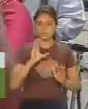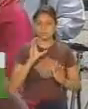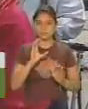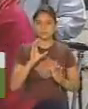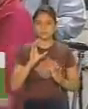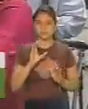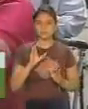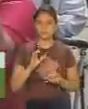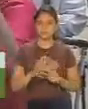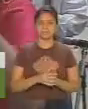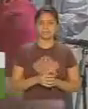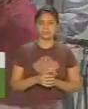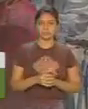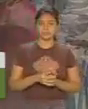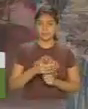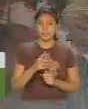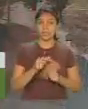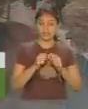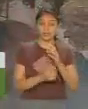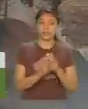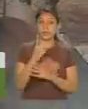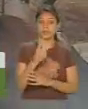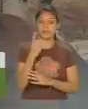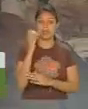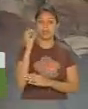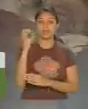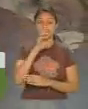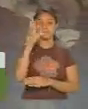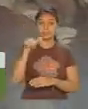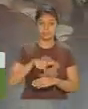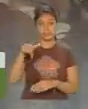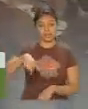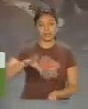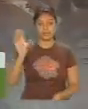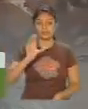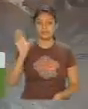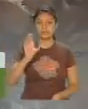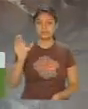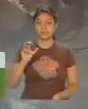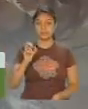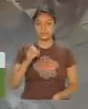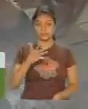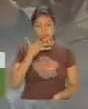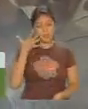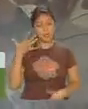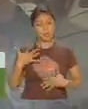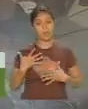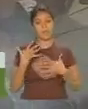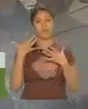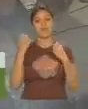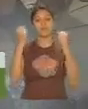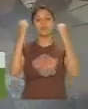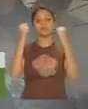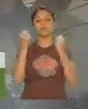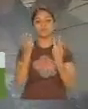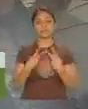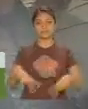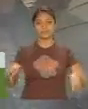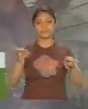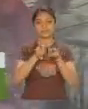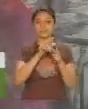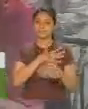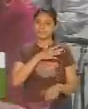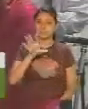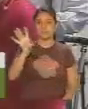Caracas, que alojó ese primer congreso, una provincia de Caracas orgullosa de esos valores